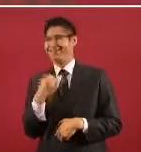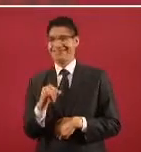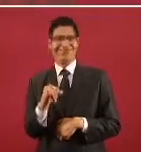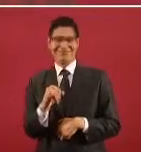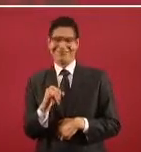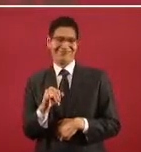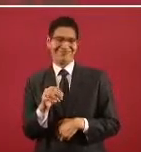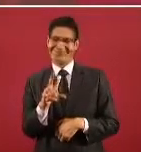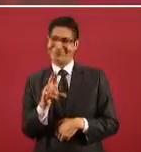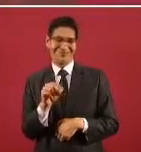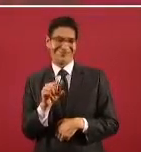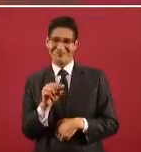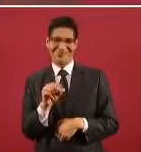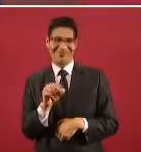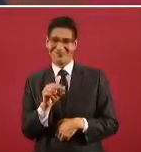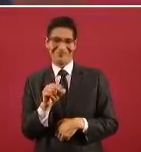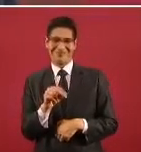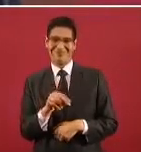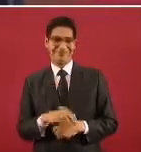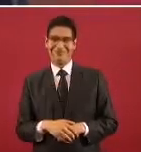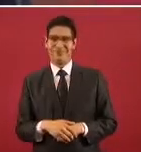de privilegios?